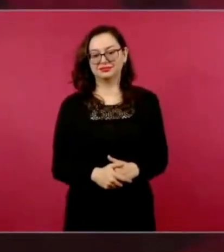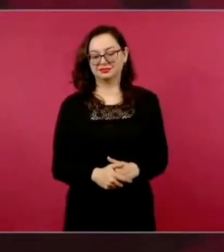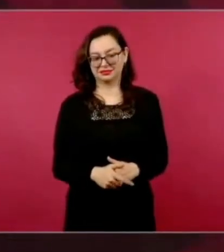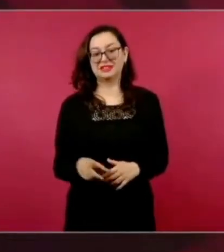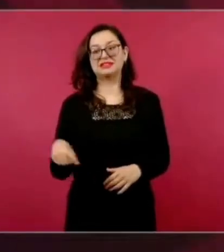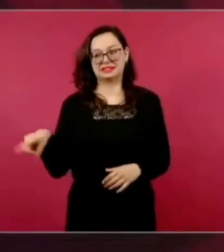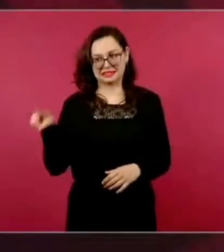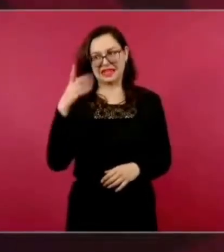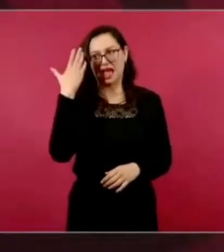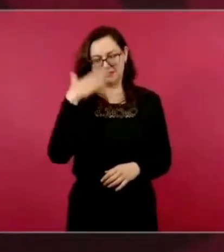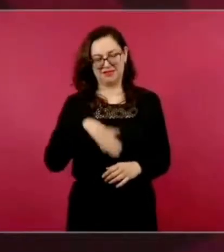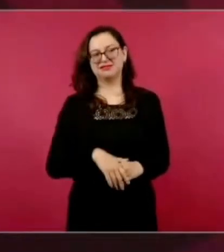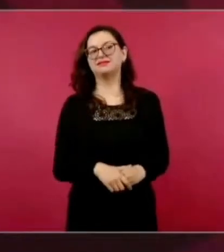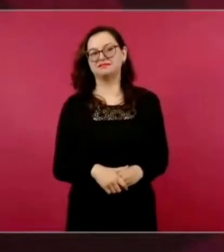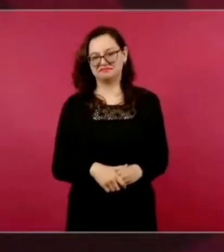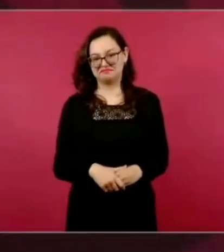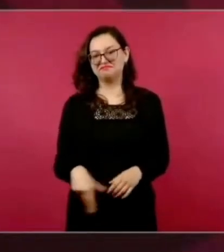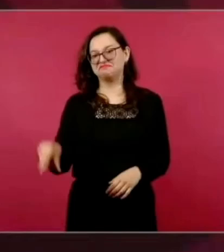El pueblo es sabio.